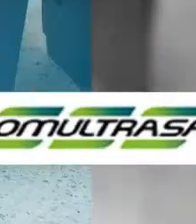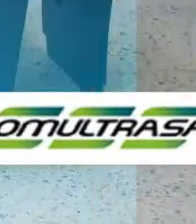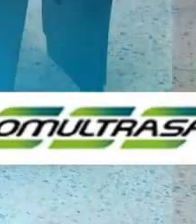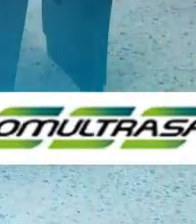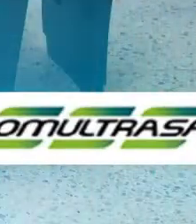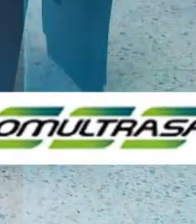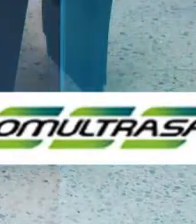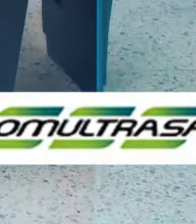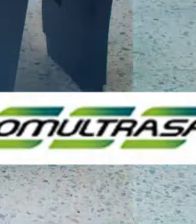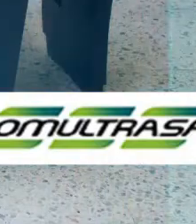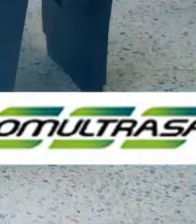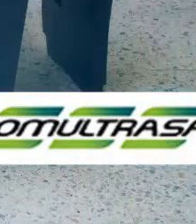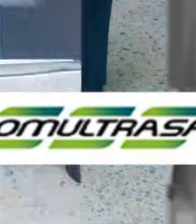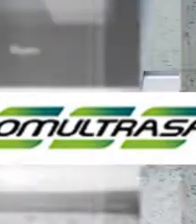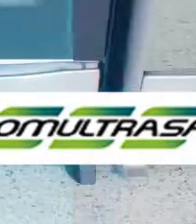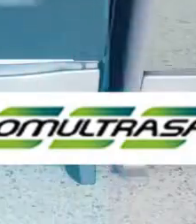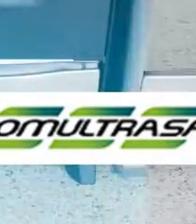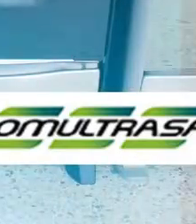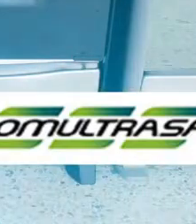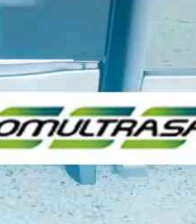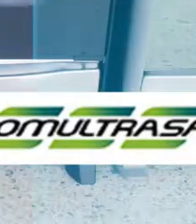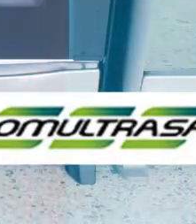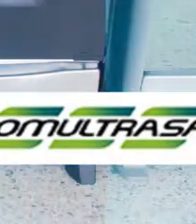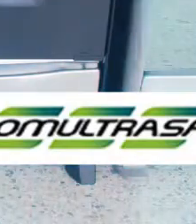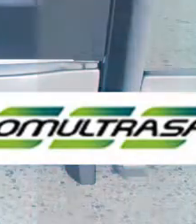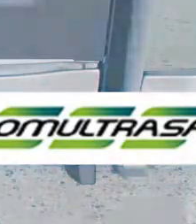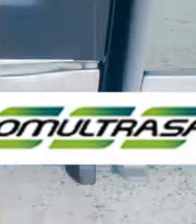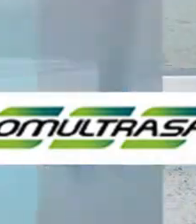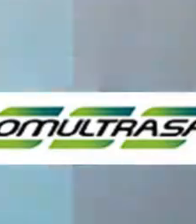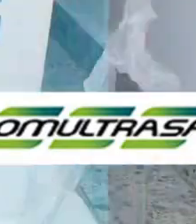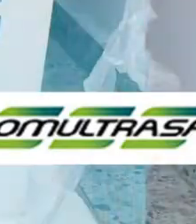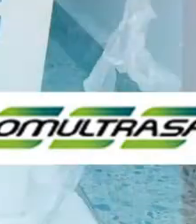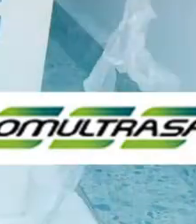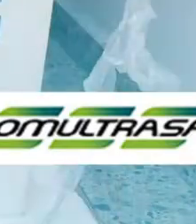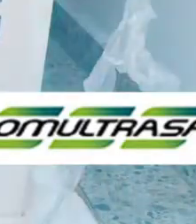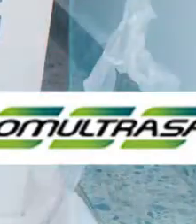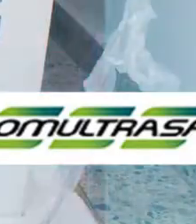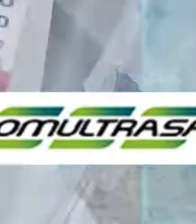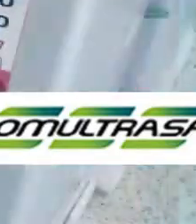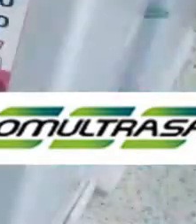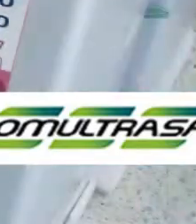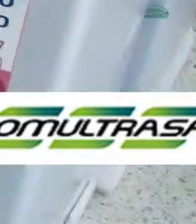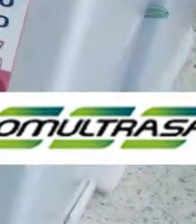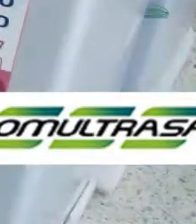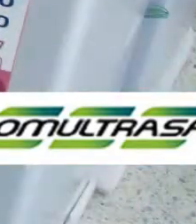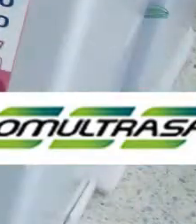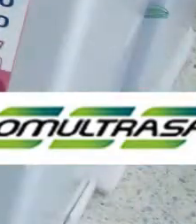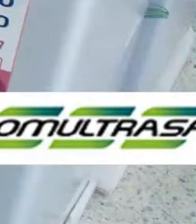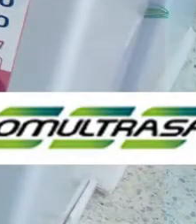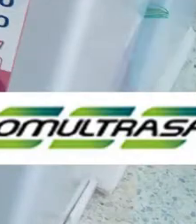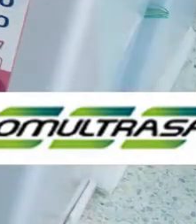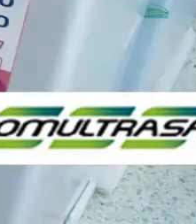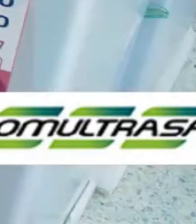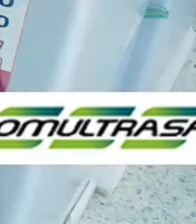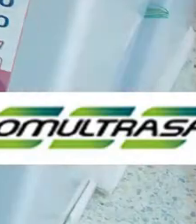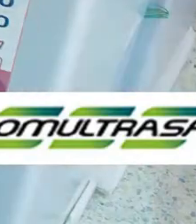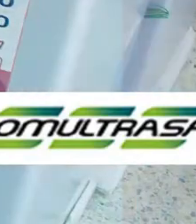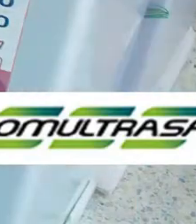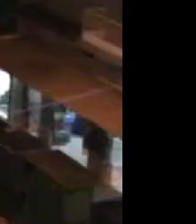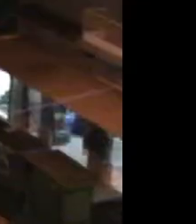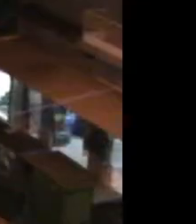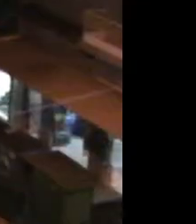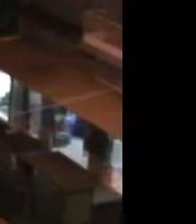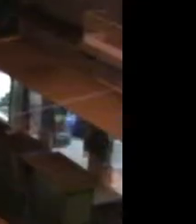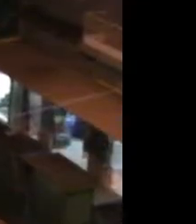amplios descuentos, planes de pago personales, por libranza y con la ESA. Nuestra pasión es mejorar su vida. Visítenos.